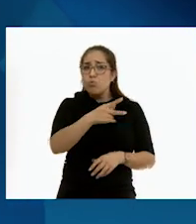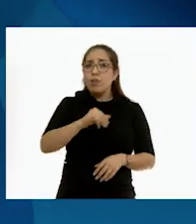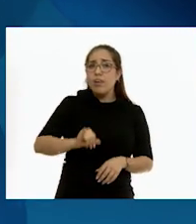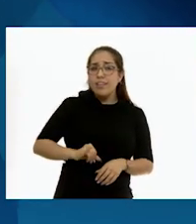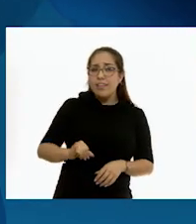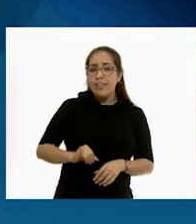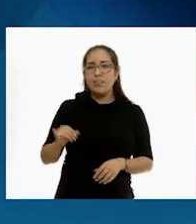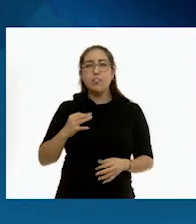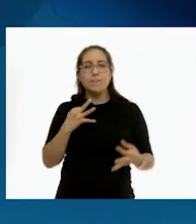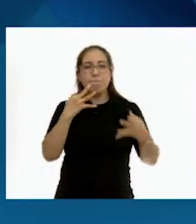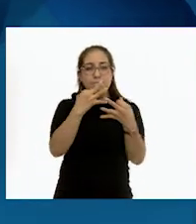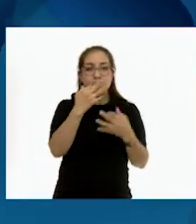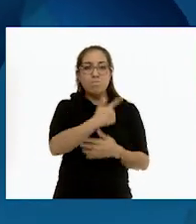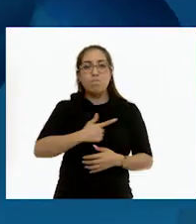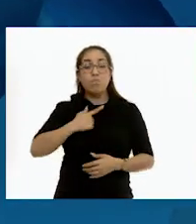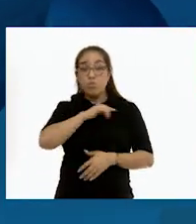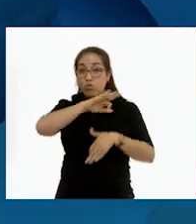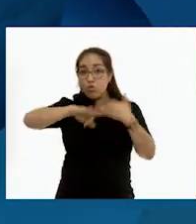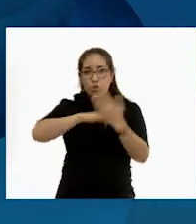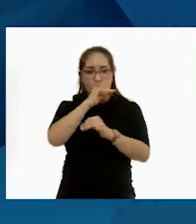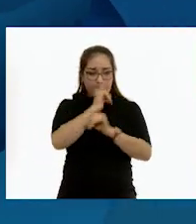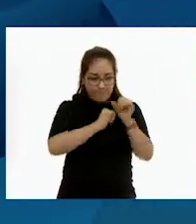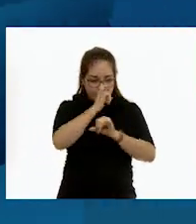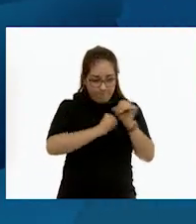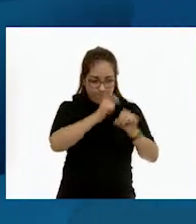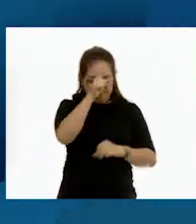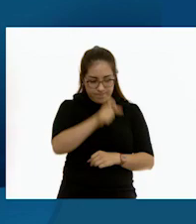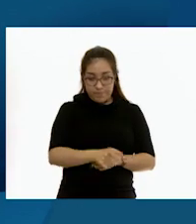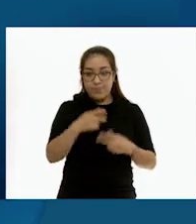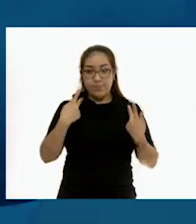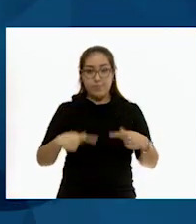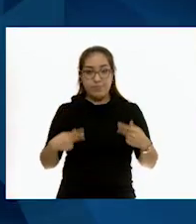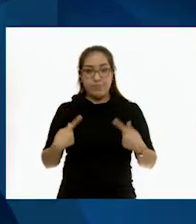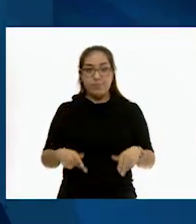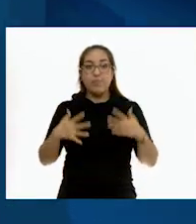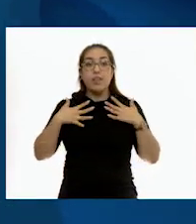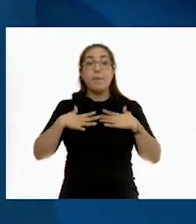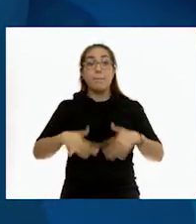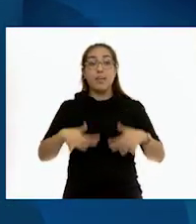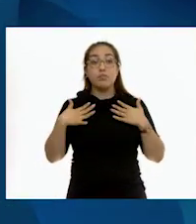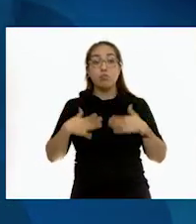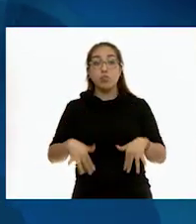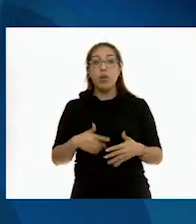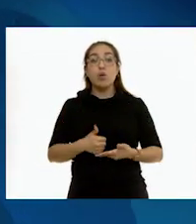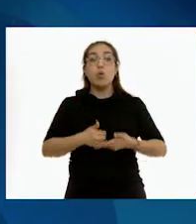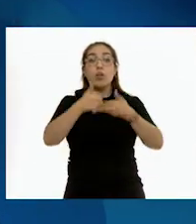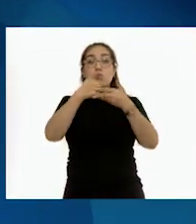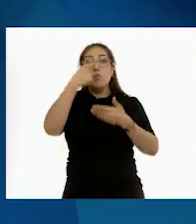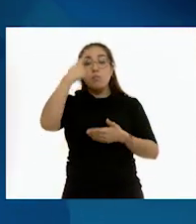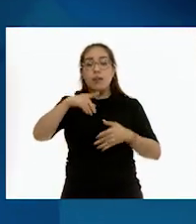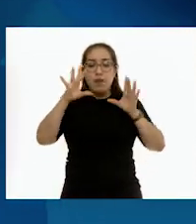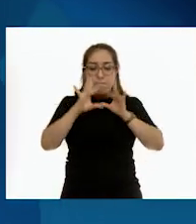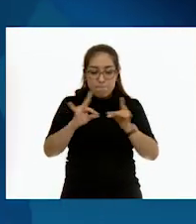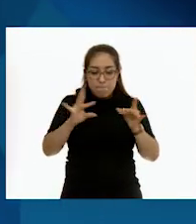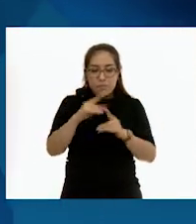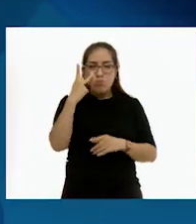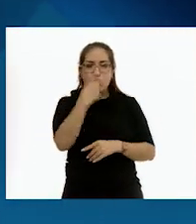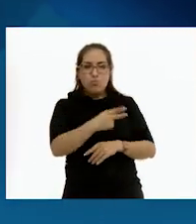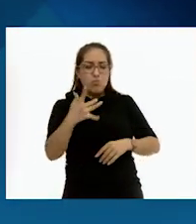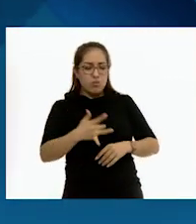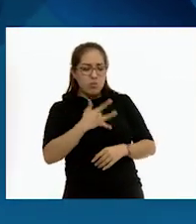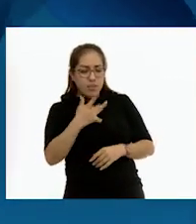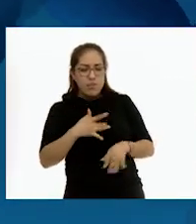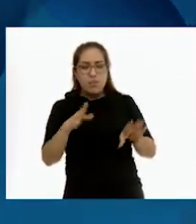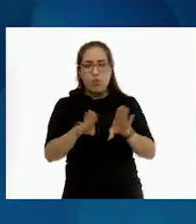tiene y todo lo que podamos averiguar sobre él. El vestuario nos ayuda a expresar la forma en que piensa, siente y